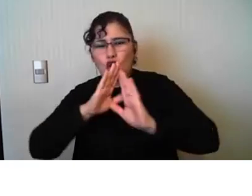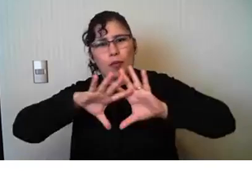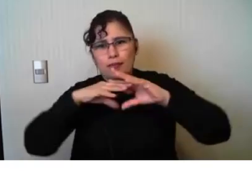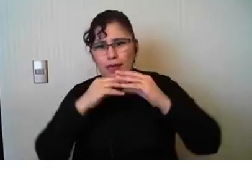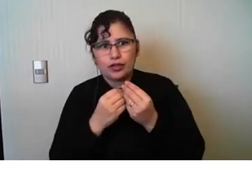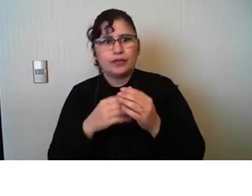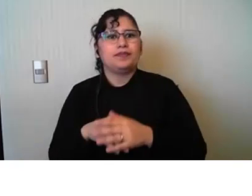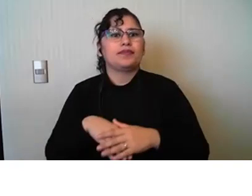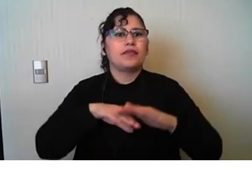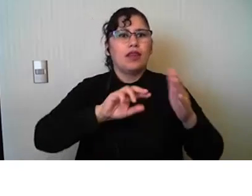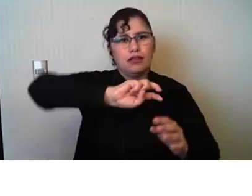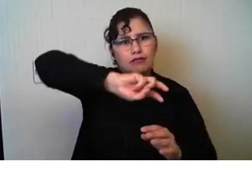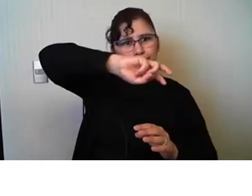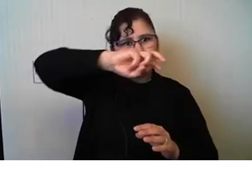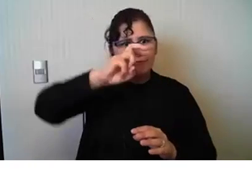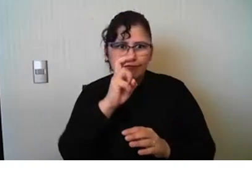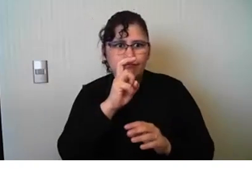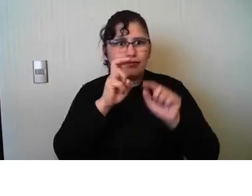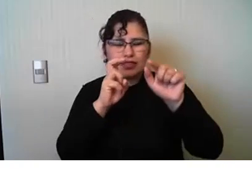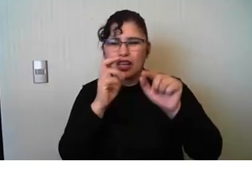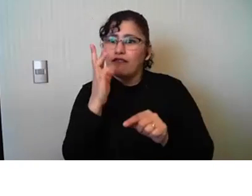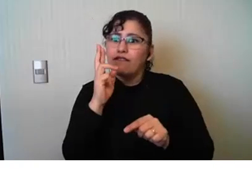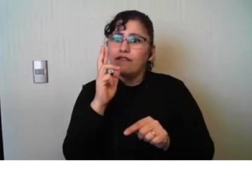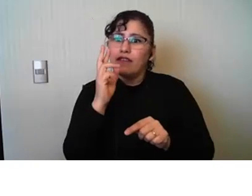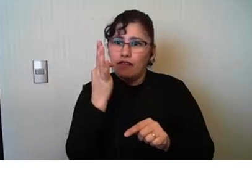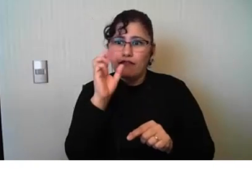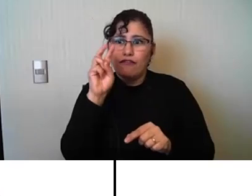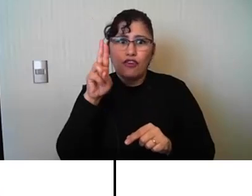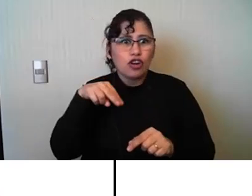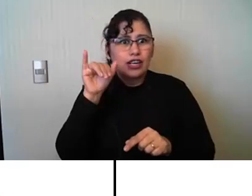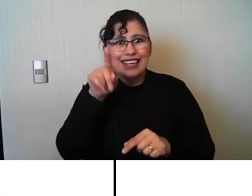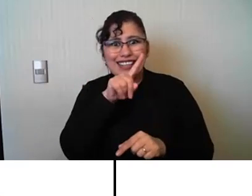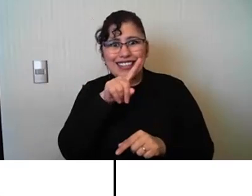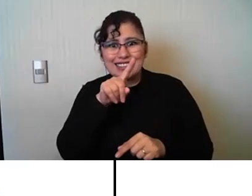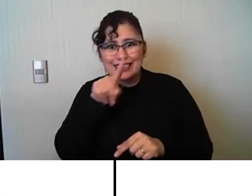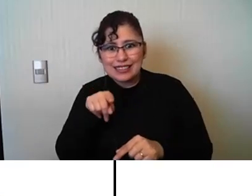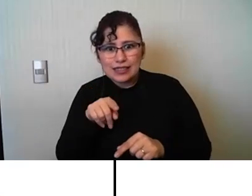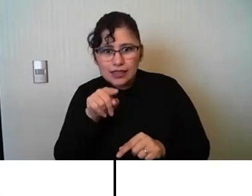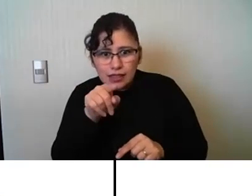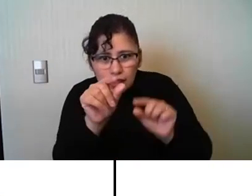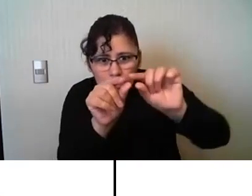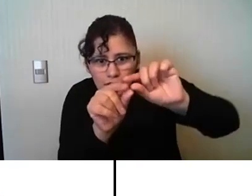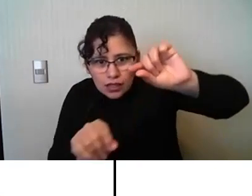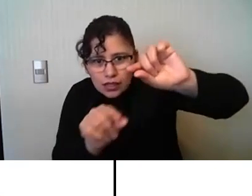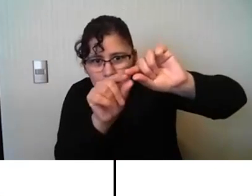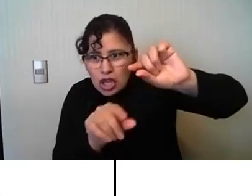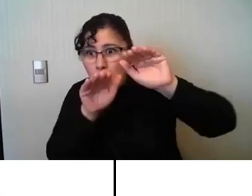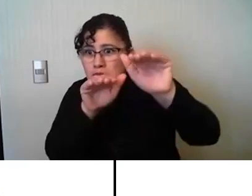nuevamente ambas columnas del fornix. Esto que está aquí es lo mismo que esto que está acá,